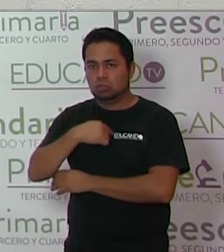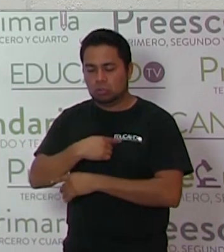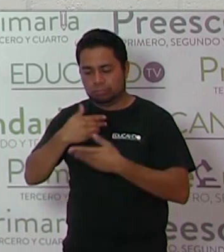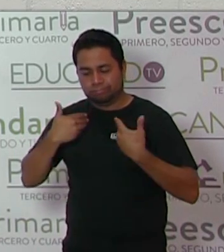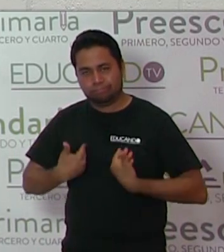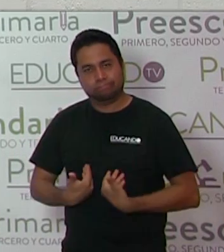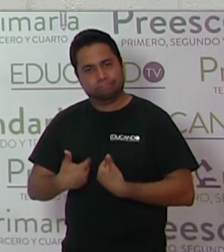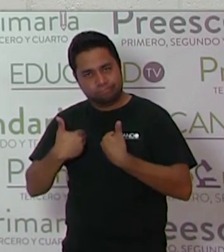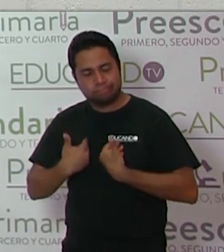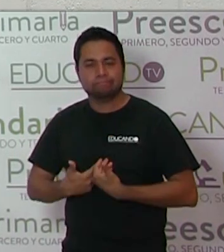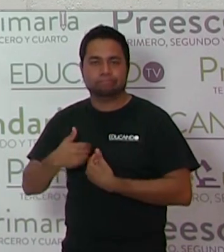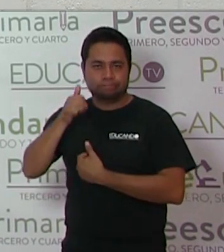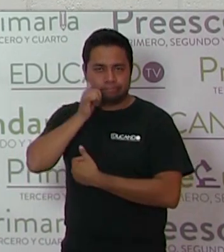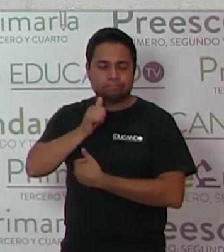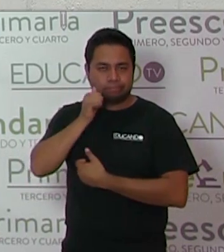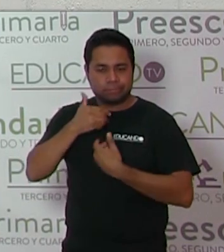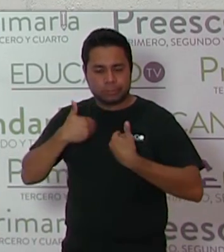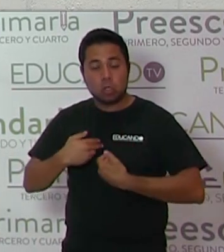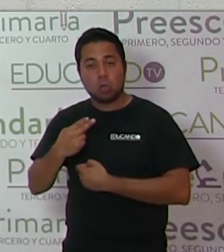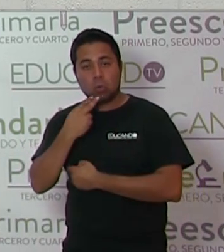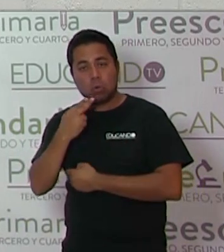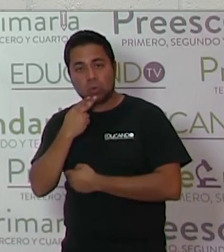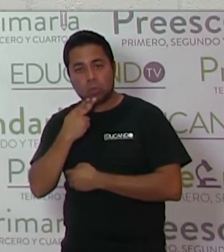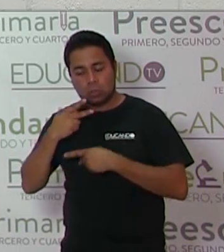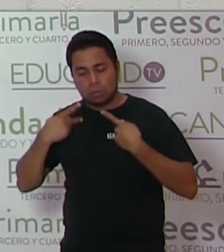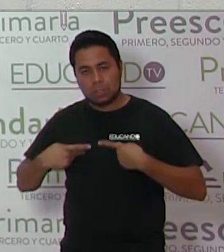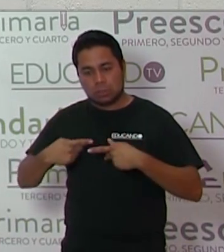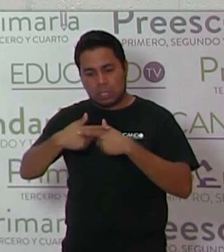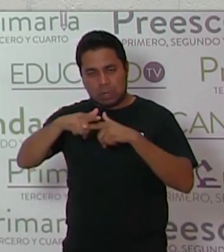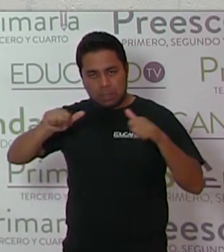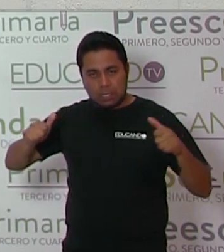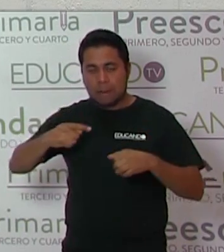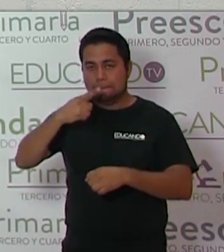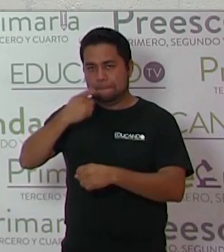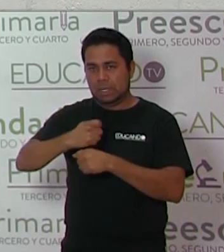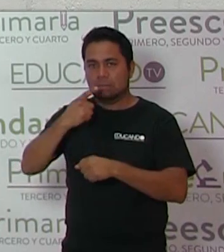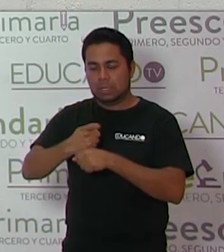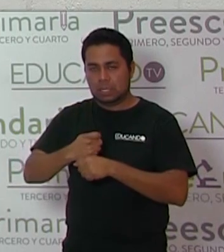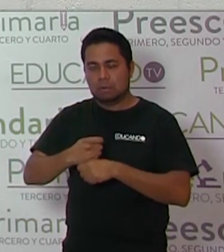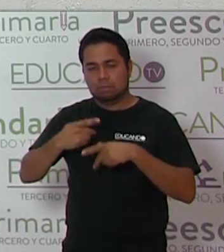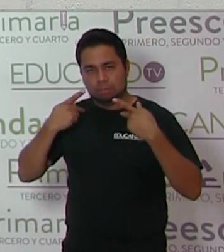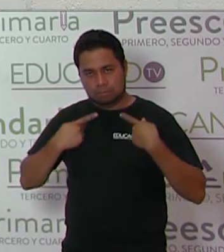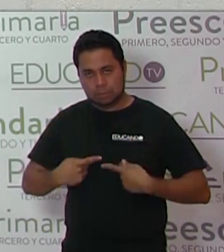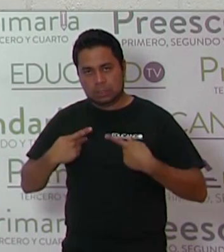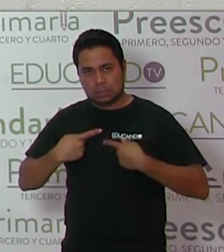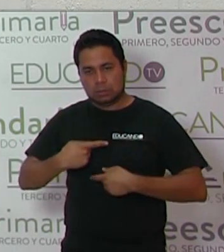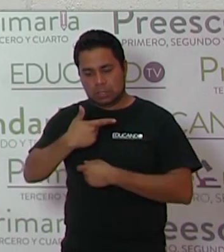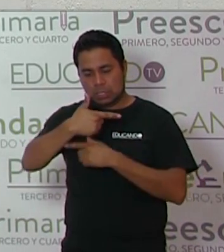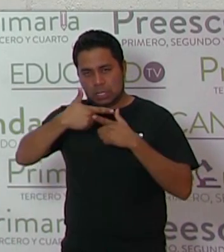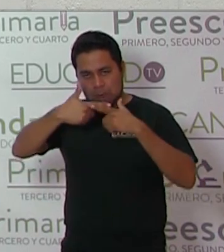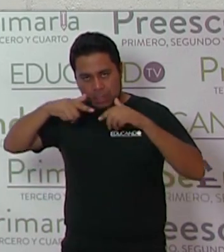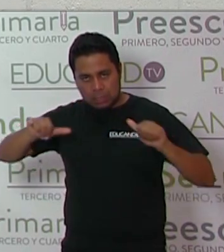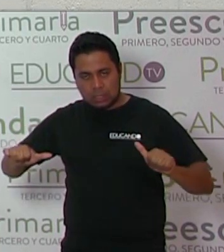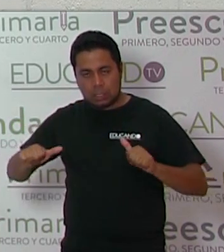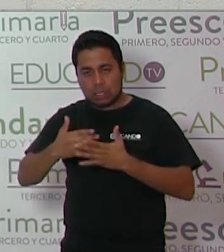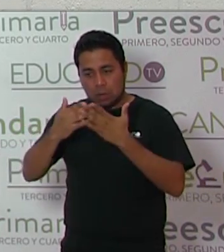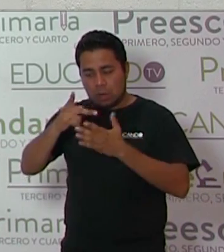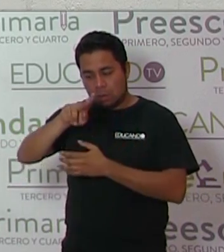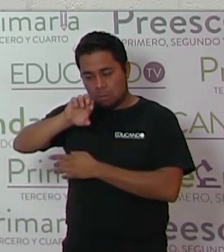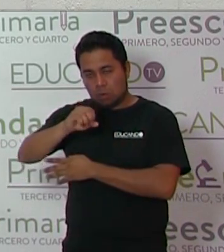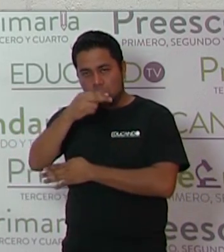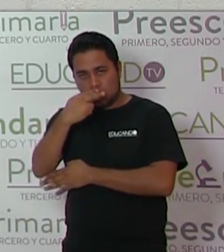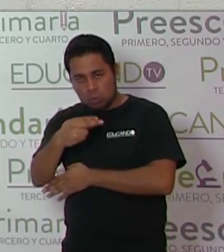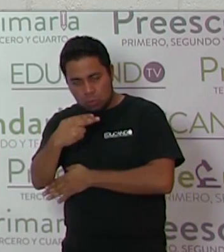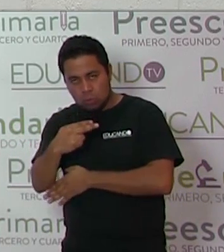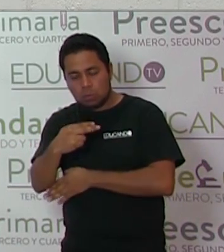los protagonistas, utilizamos la persona gramatical primera, la primera persona gramatical. Y el